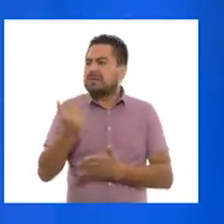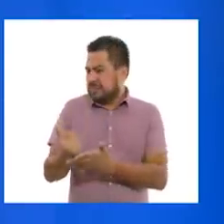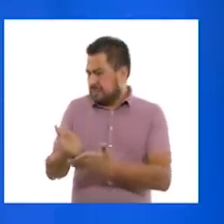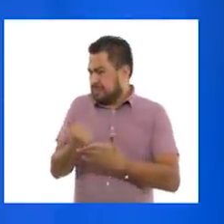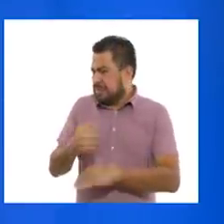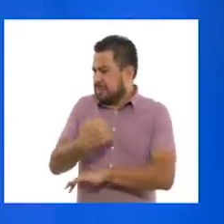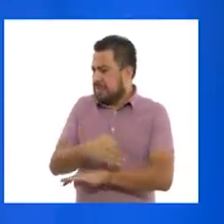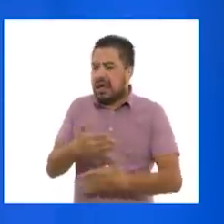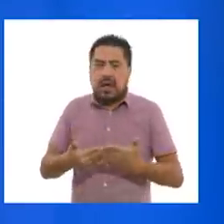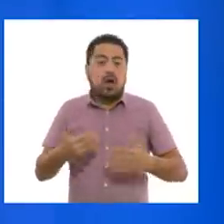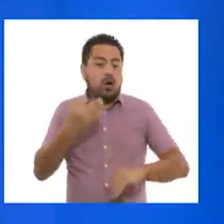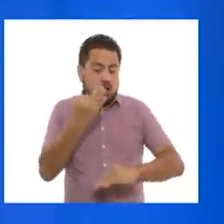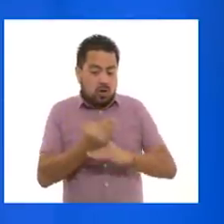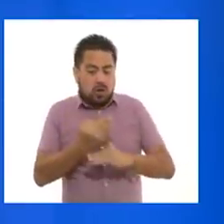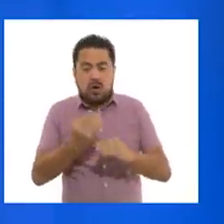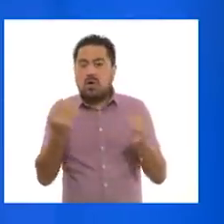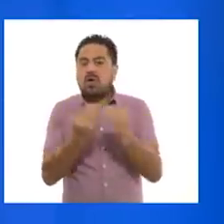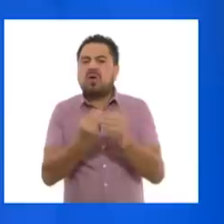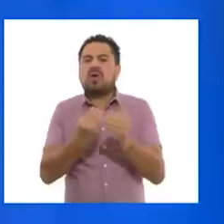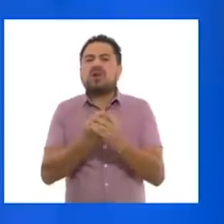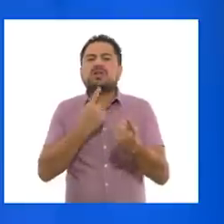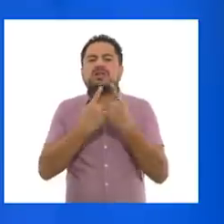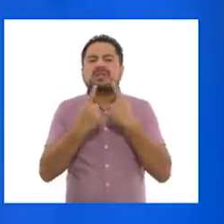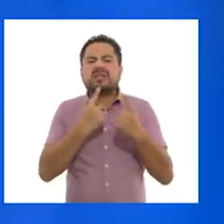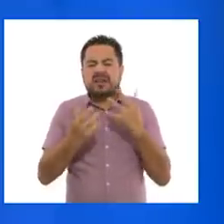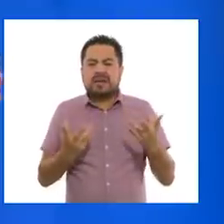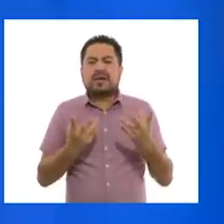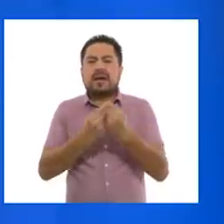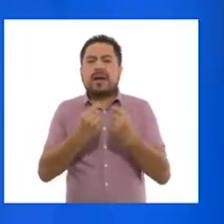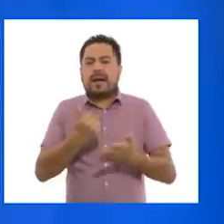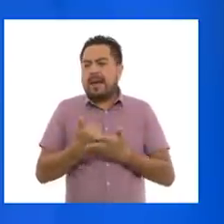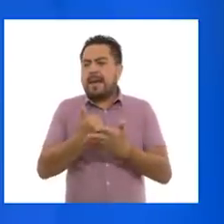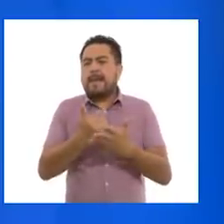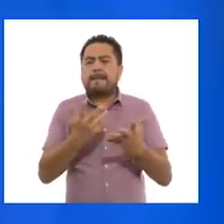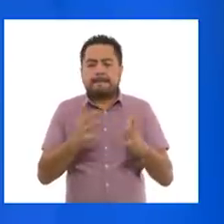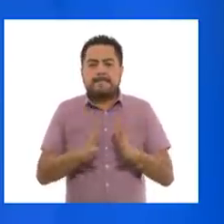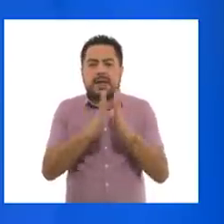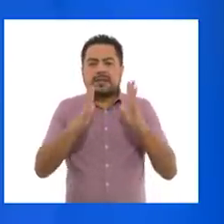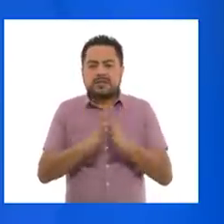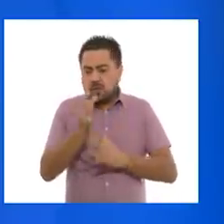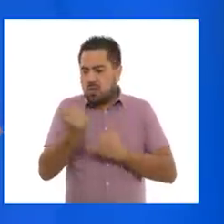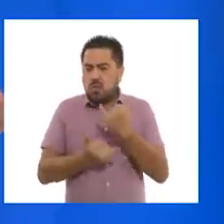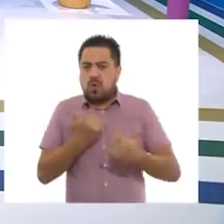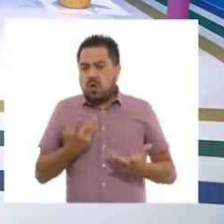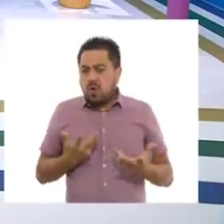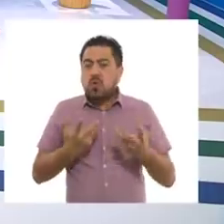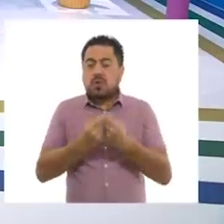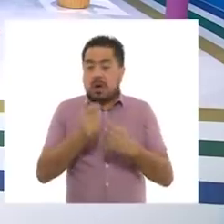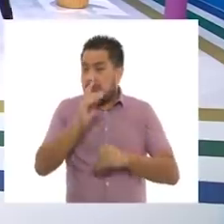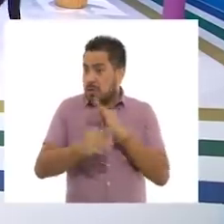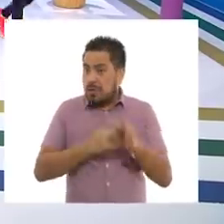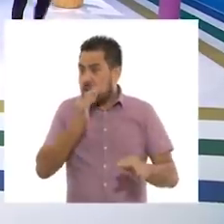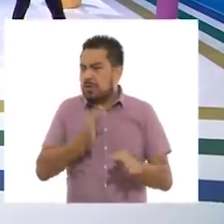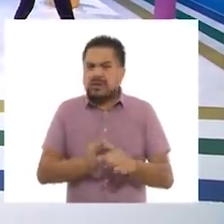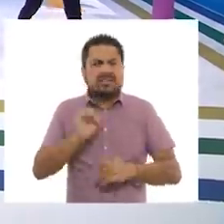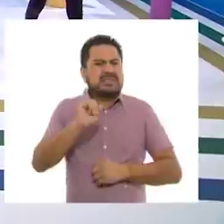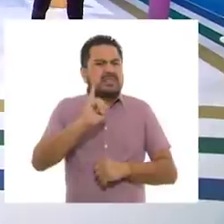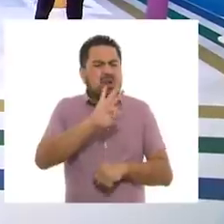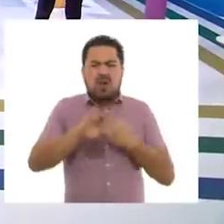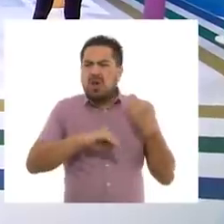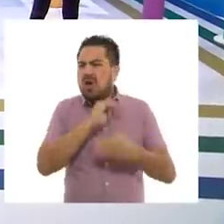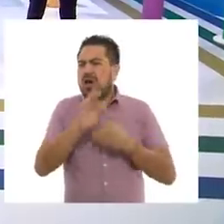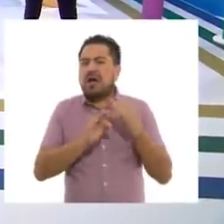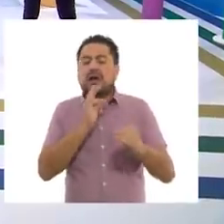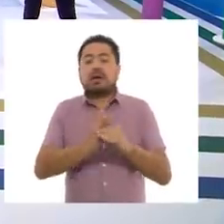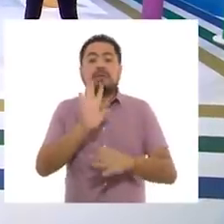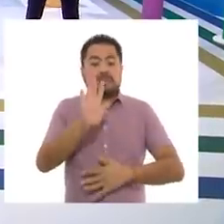Claro. En la sesión de hoy vamos a interactuar y ayudarnos al participar en algunos juegos cooperativos. ¿Está todo listo, Ale? Todo listo. ¿Qué